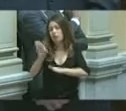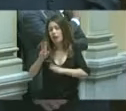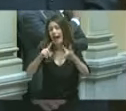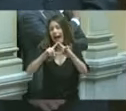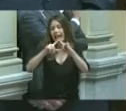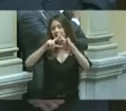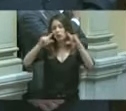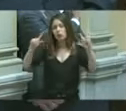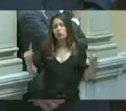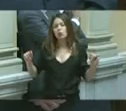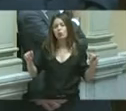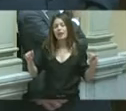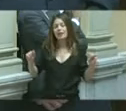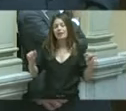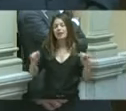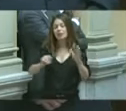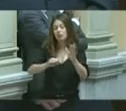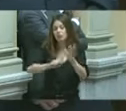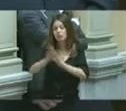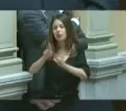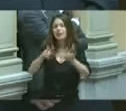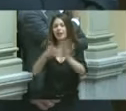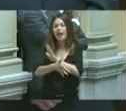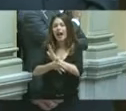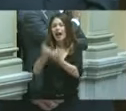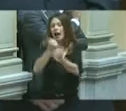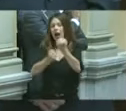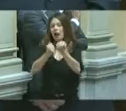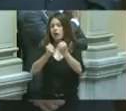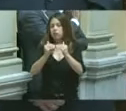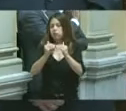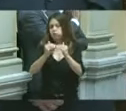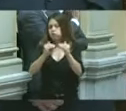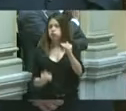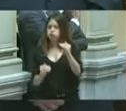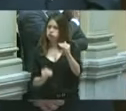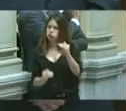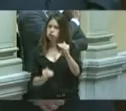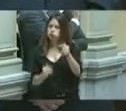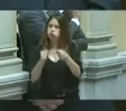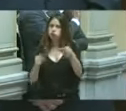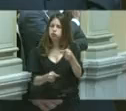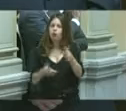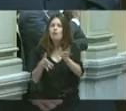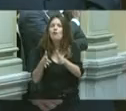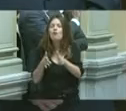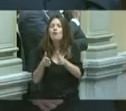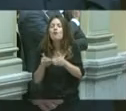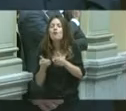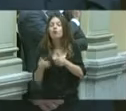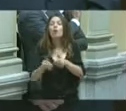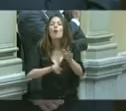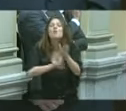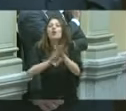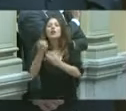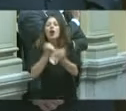Asturias, anímica de Asturias, constituye su más grave deseconomía. No es concebible un futuro de progreso económico